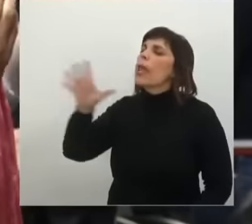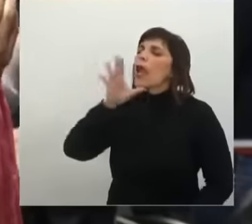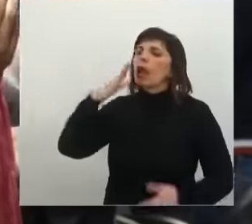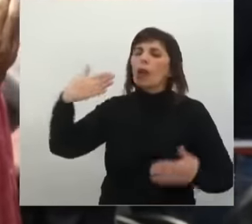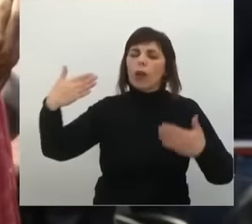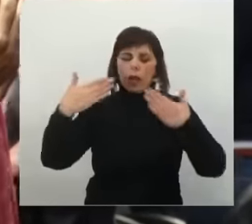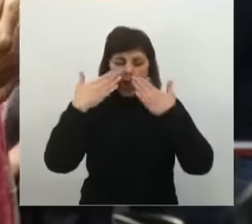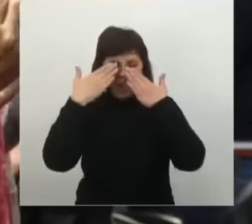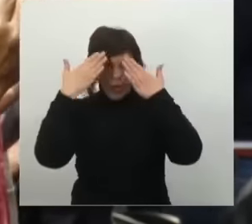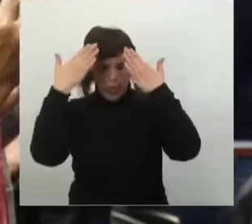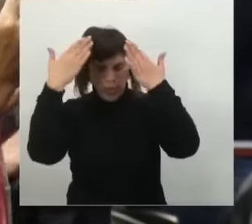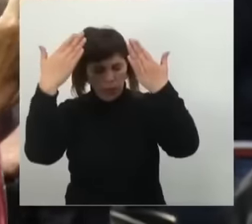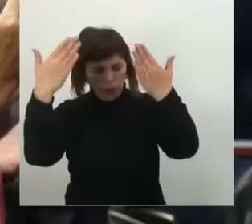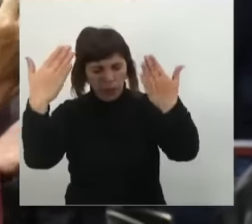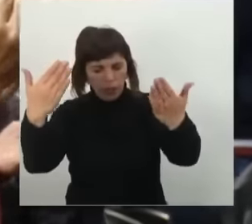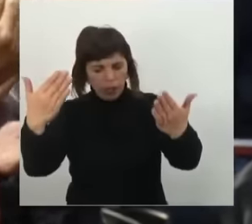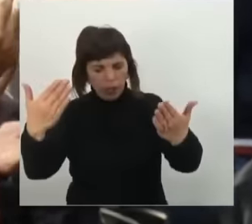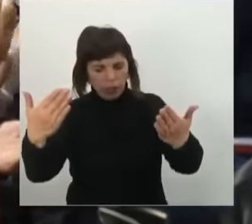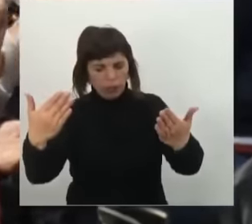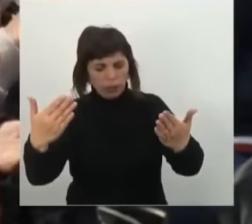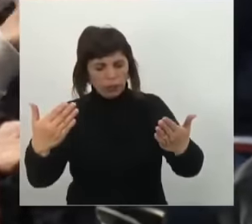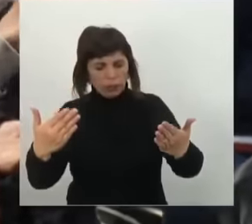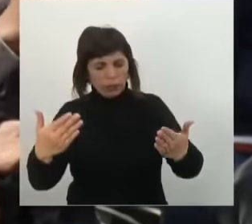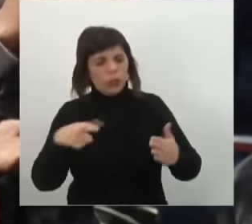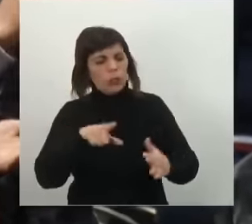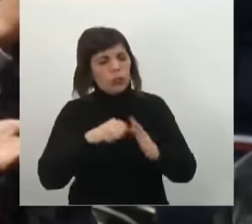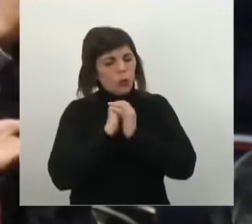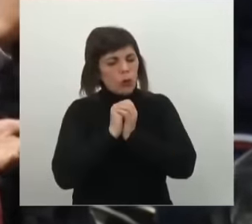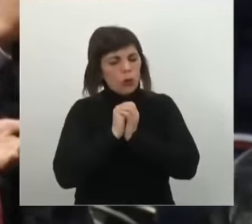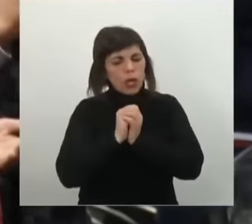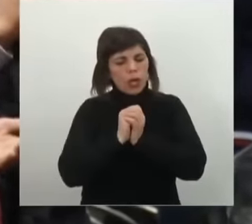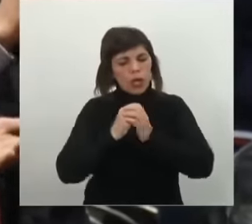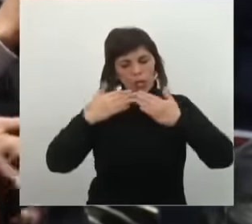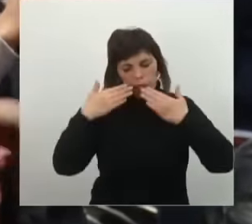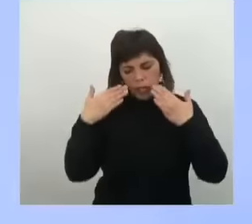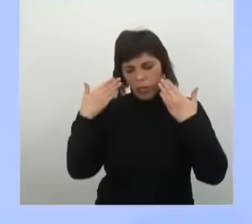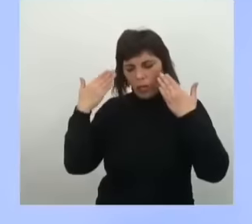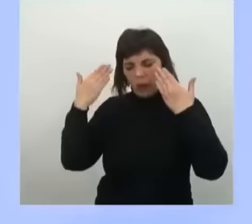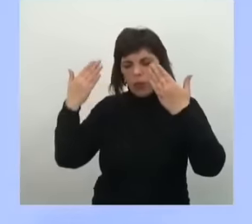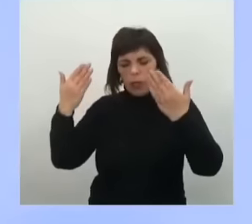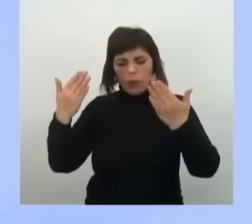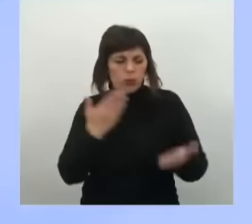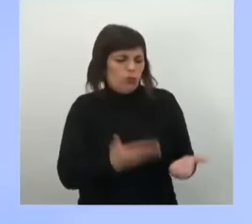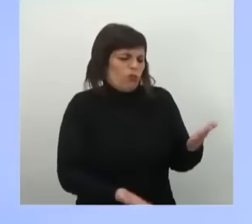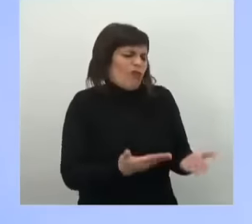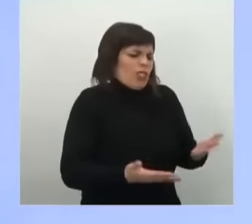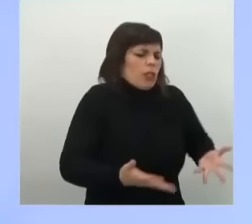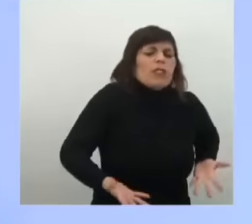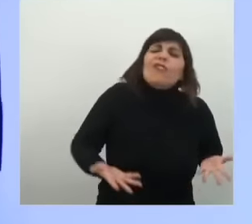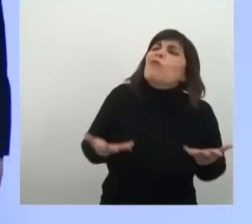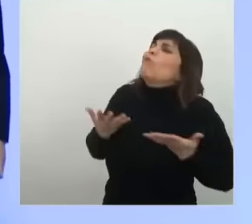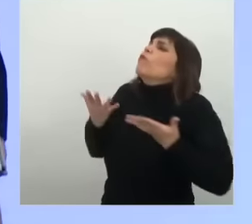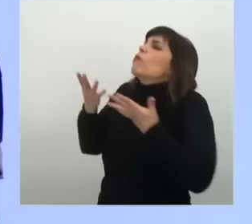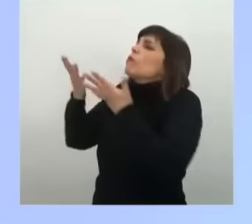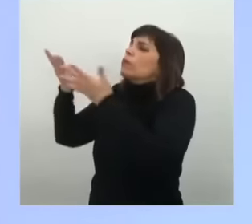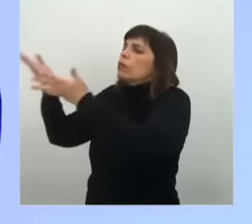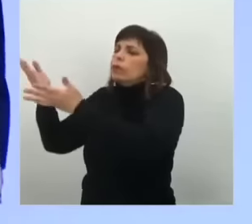Mientras usted está allí orando entréguele su carga al Señor